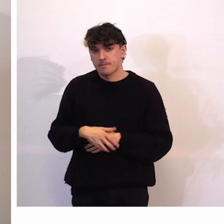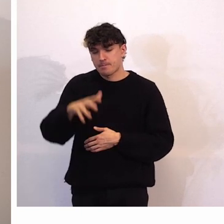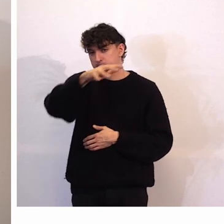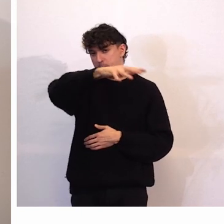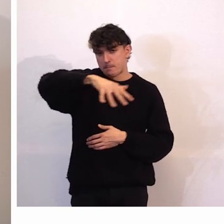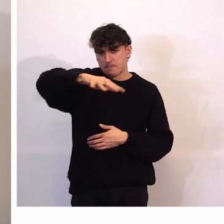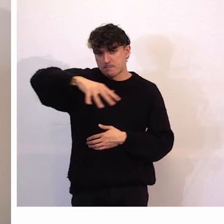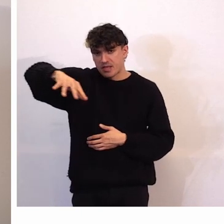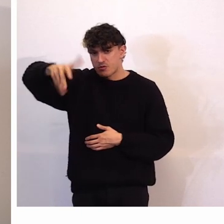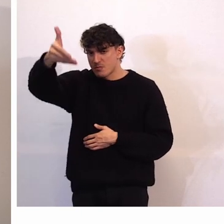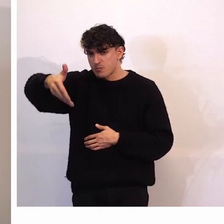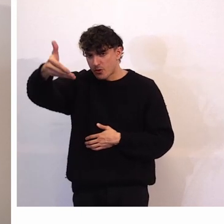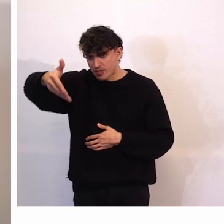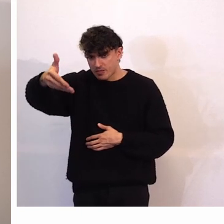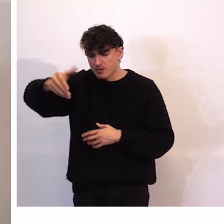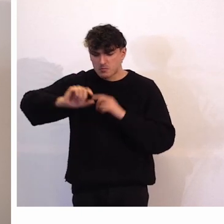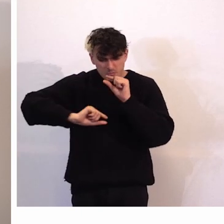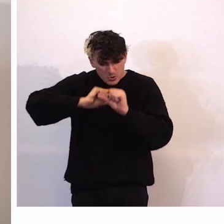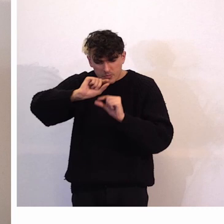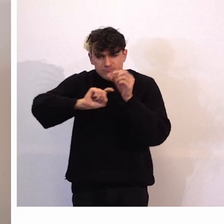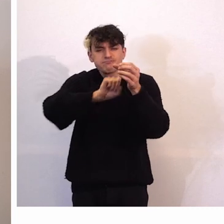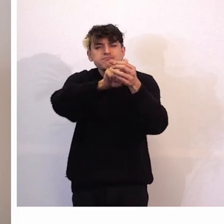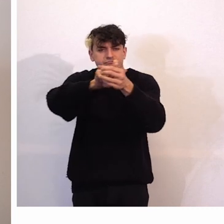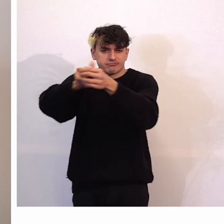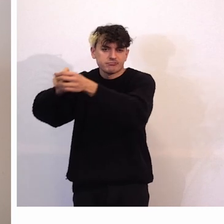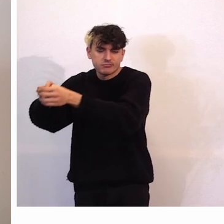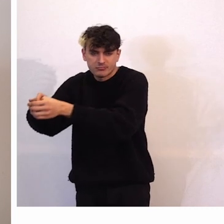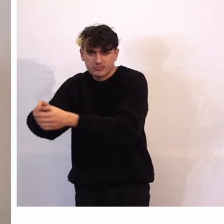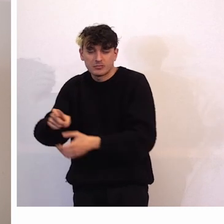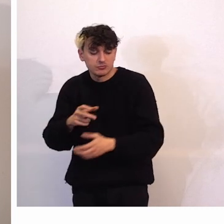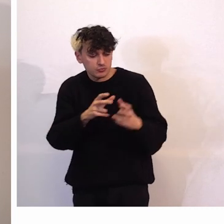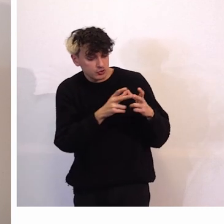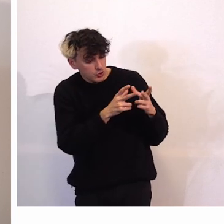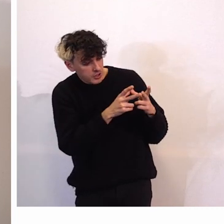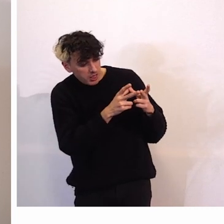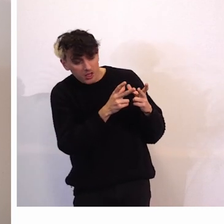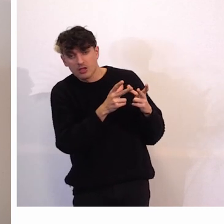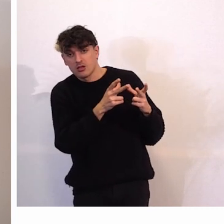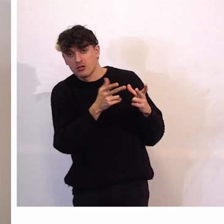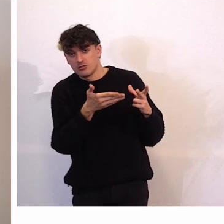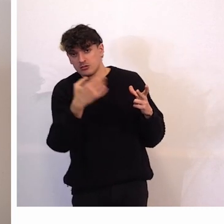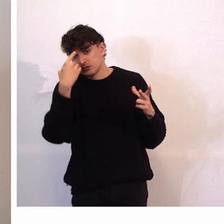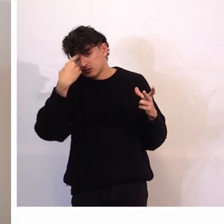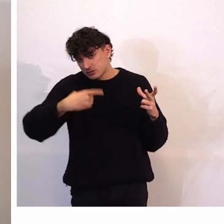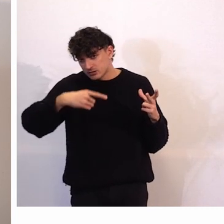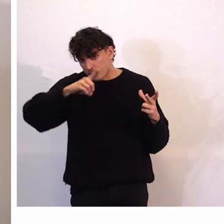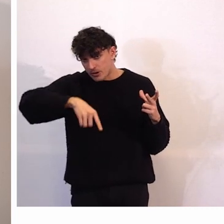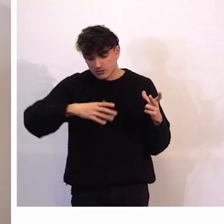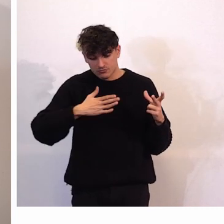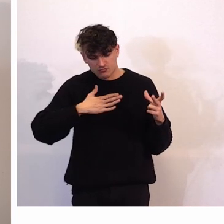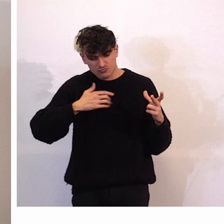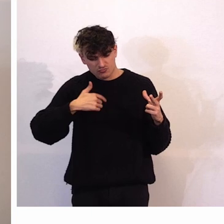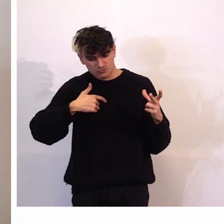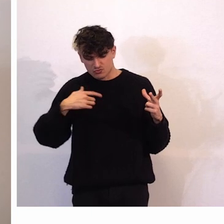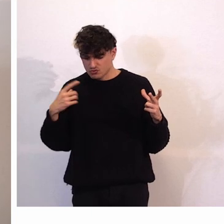espacios importantes y que la sociedad sepan también lo que pensamos,